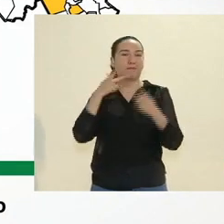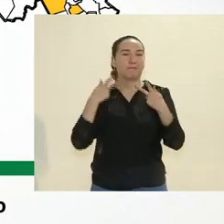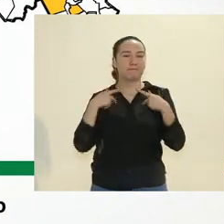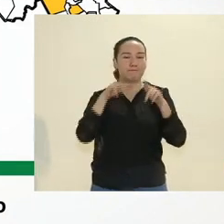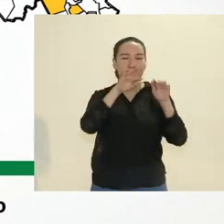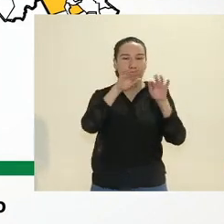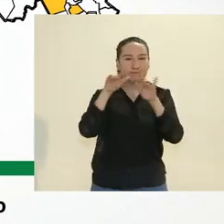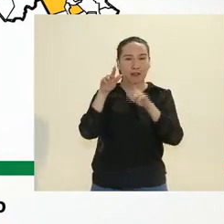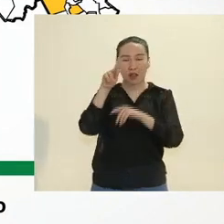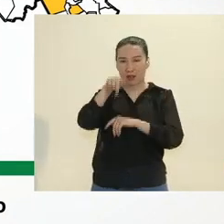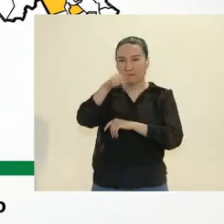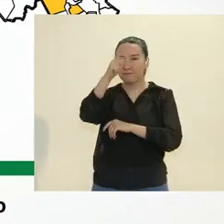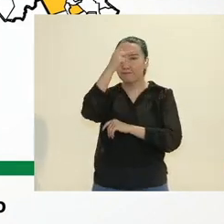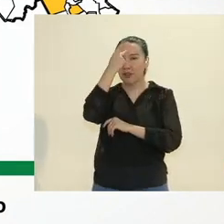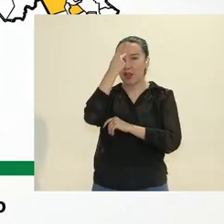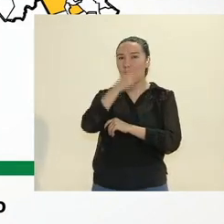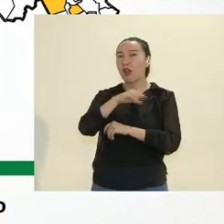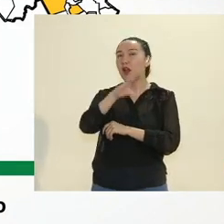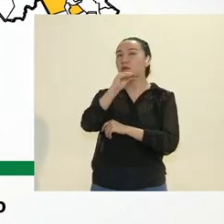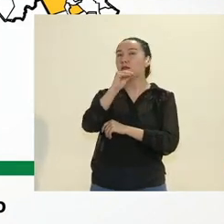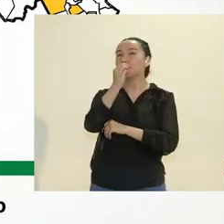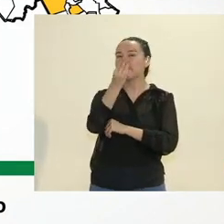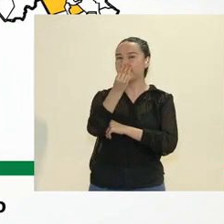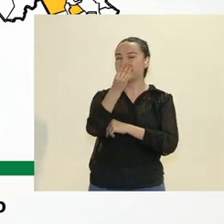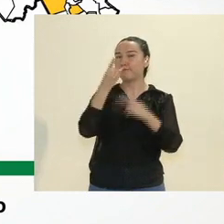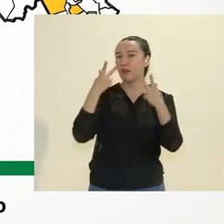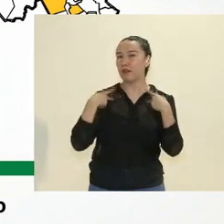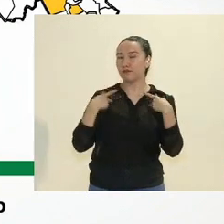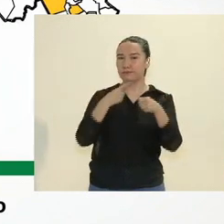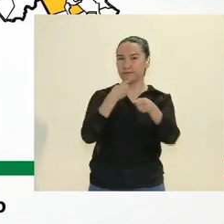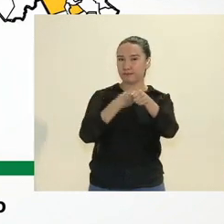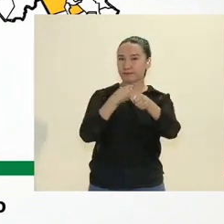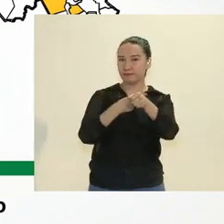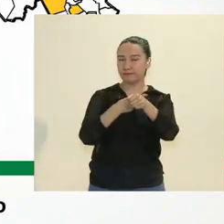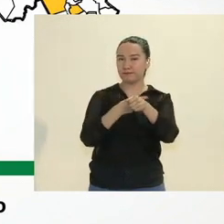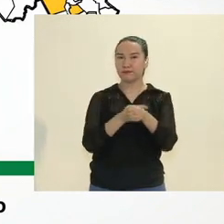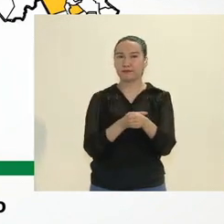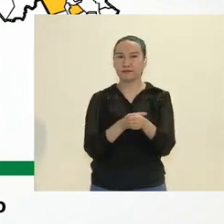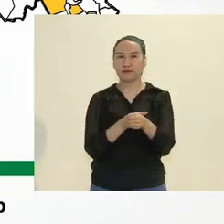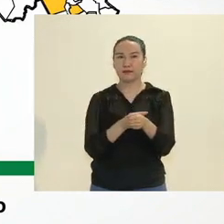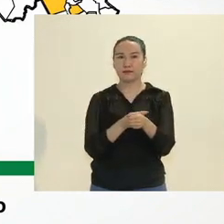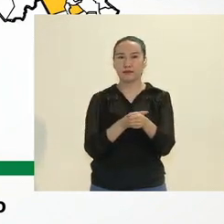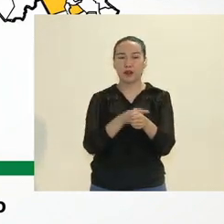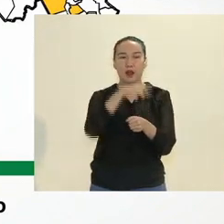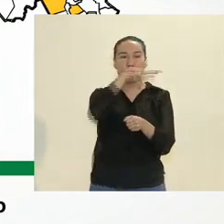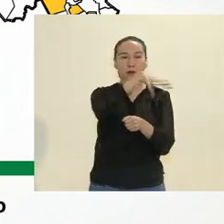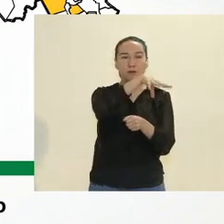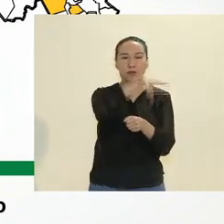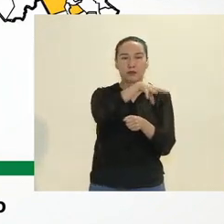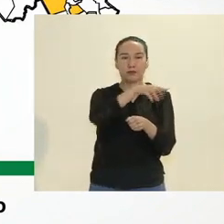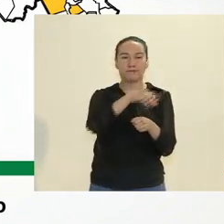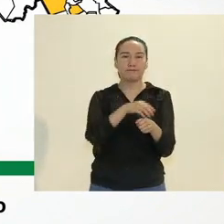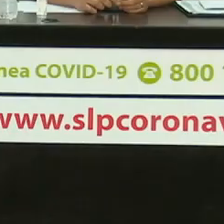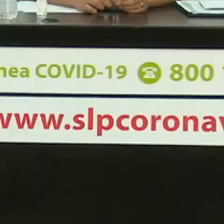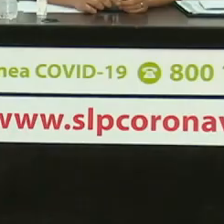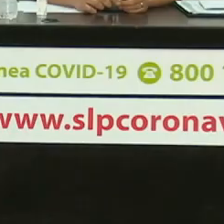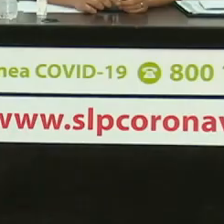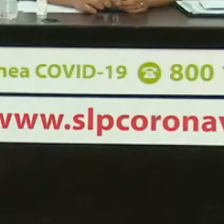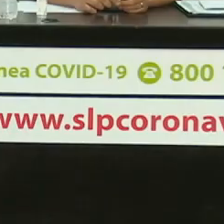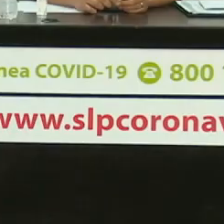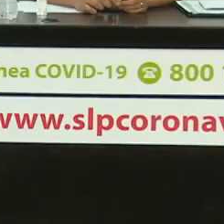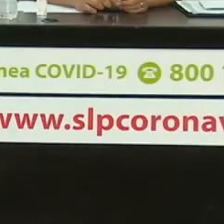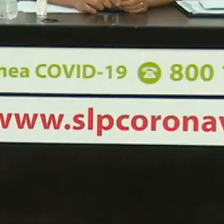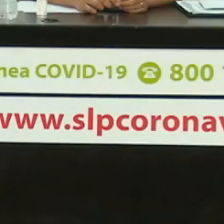resalta pues hace una semana se mostraron días en los cuales no se identificó ni un solo caso de coronavirus los